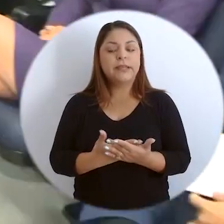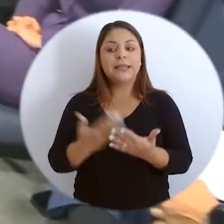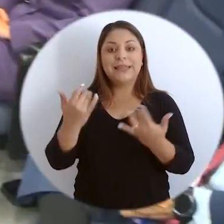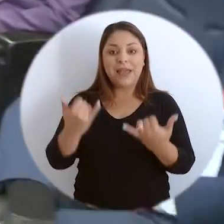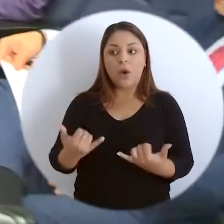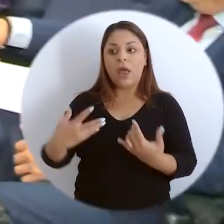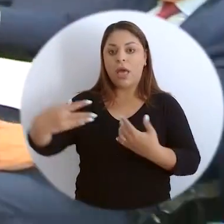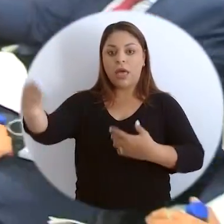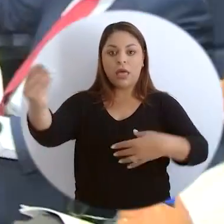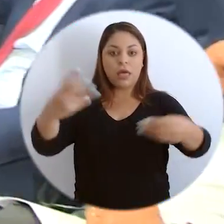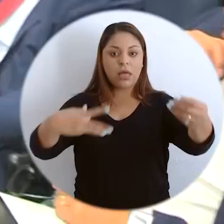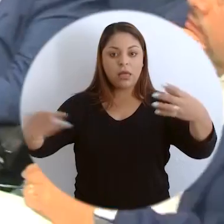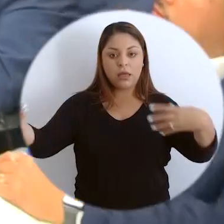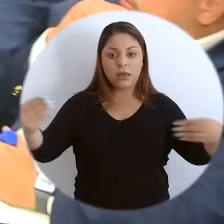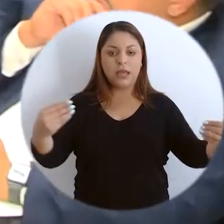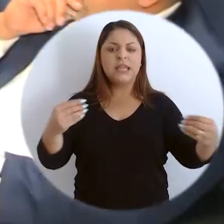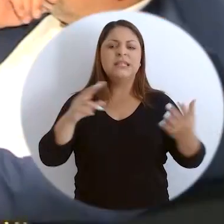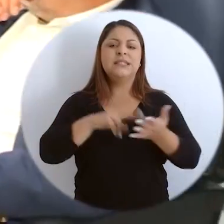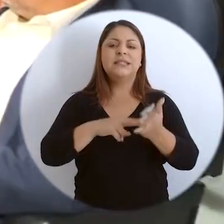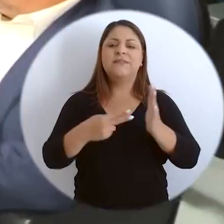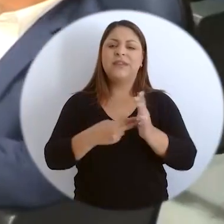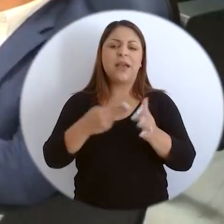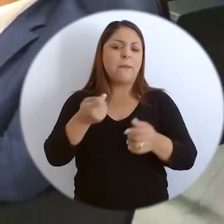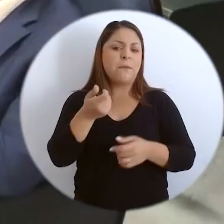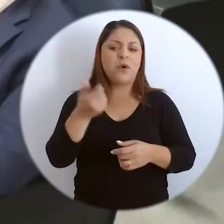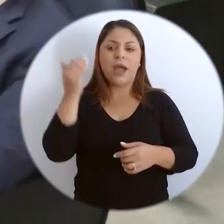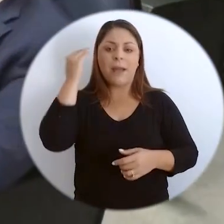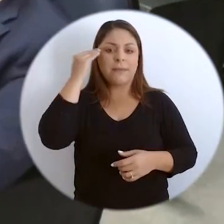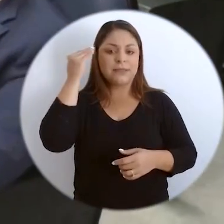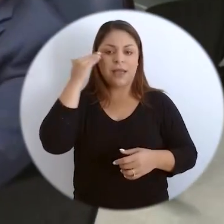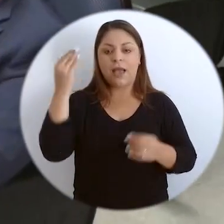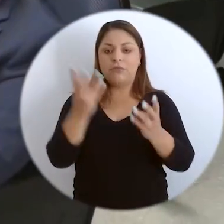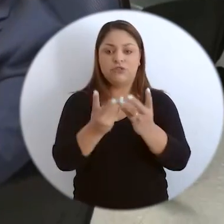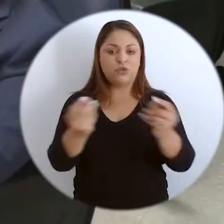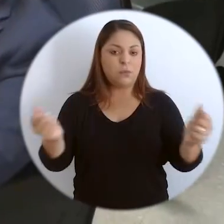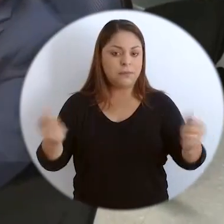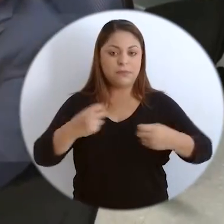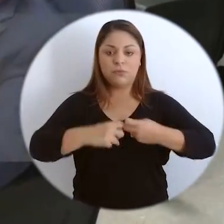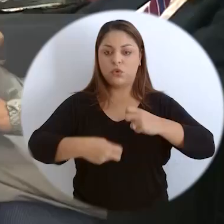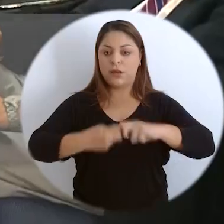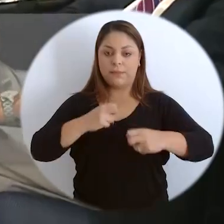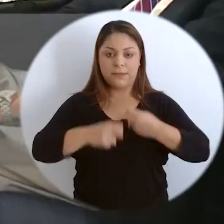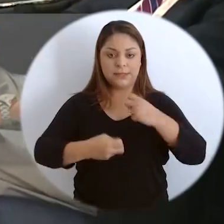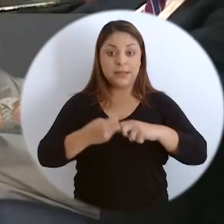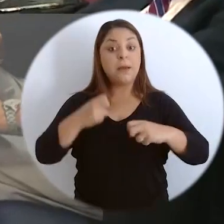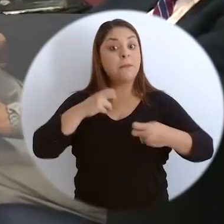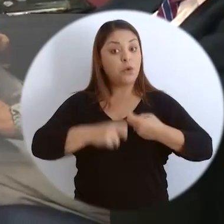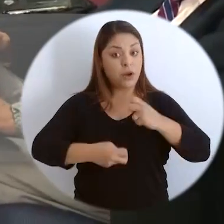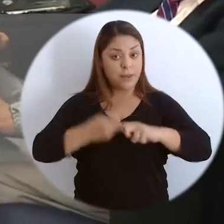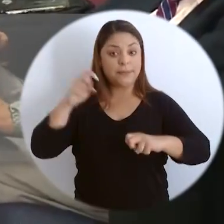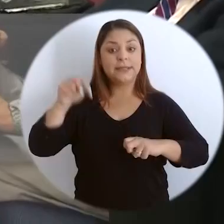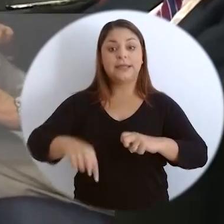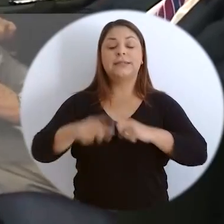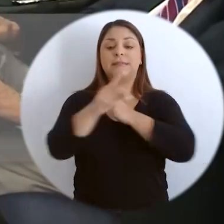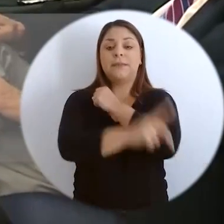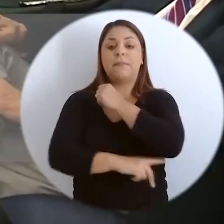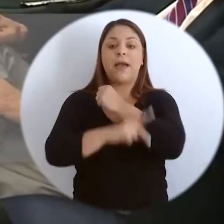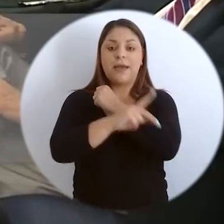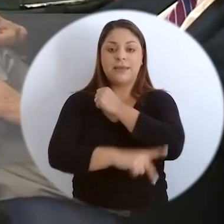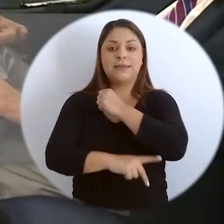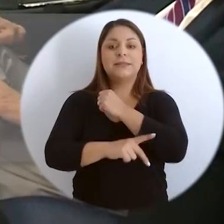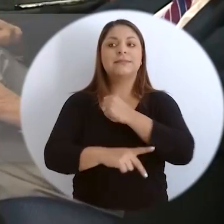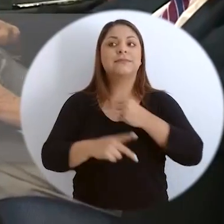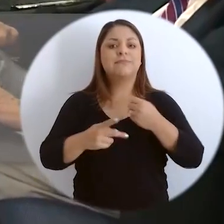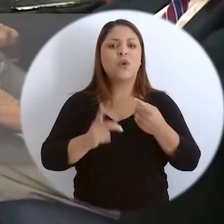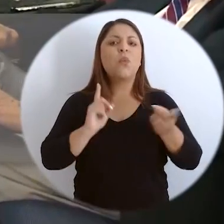Pero al día de hoy lo que tenemos es un presidente que quiere controlarlo todo. Que ministro que no, ministra que no actúe siguiendo su línea, ministro, ministra que se va. No